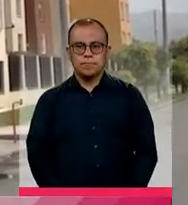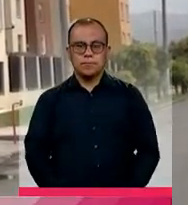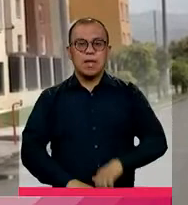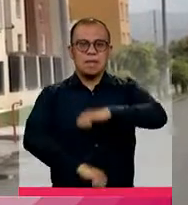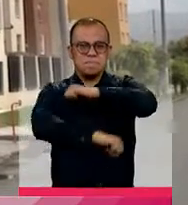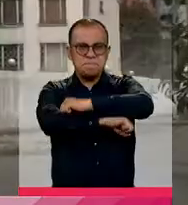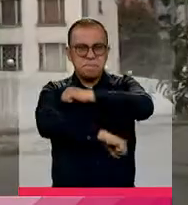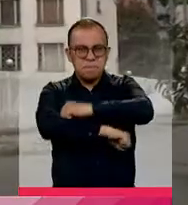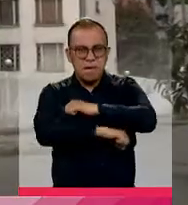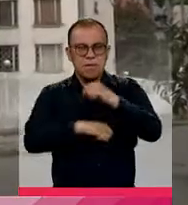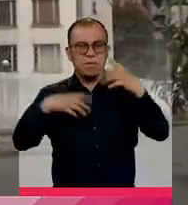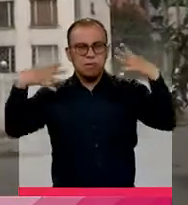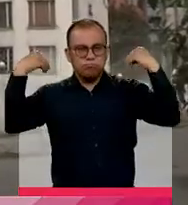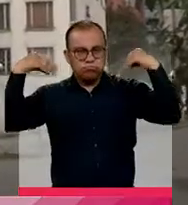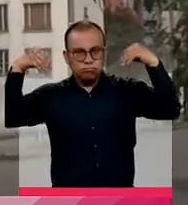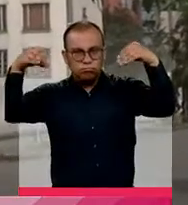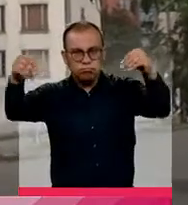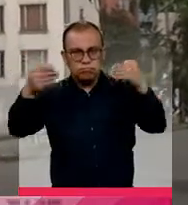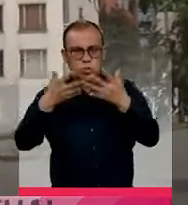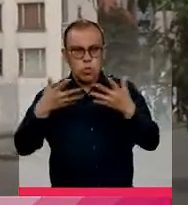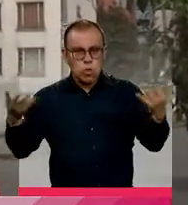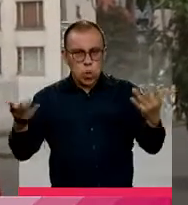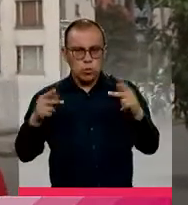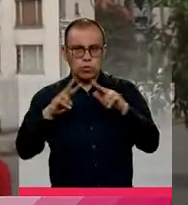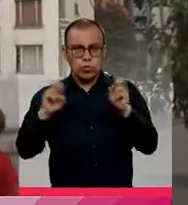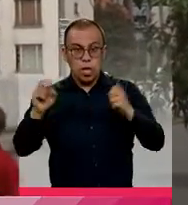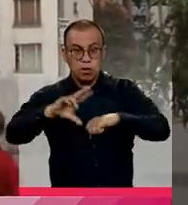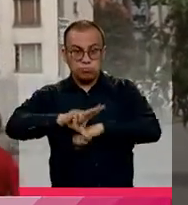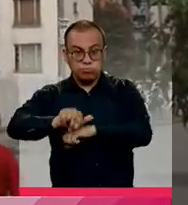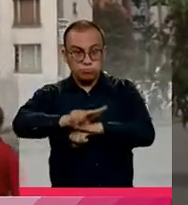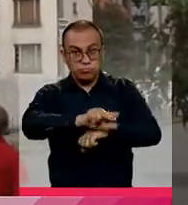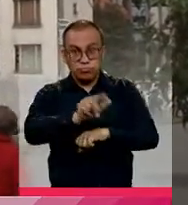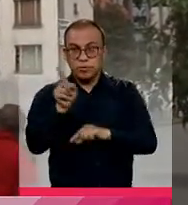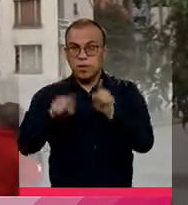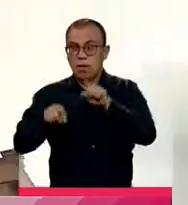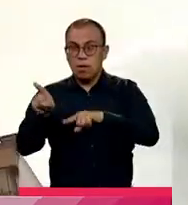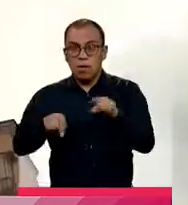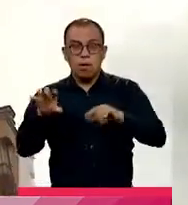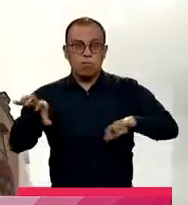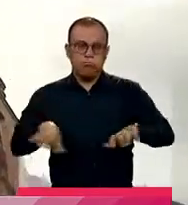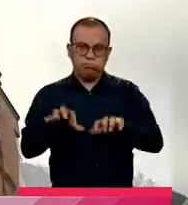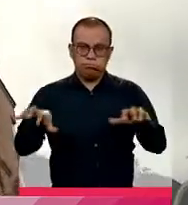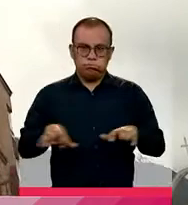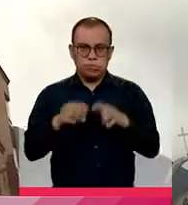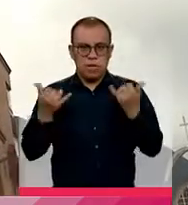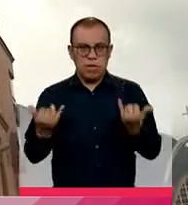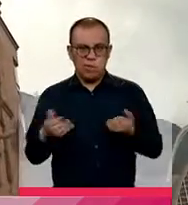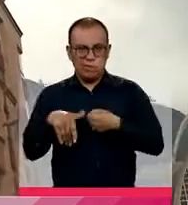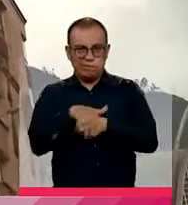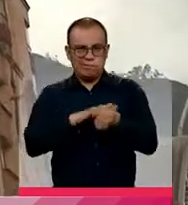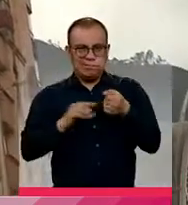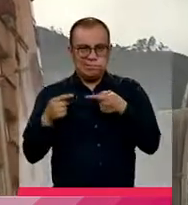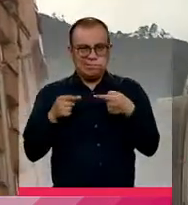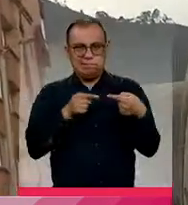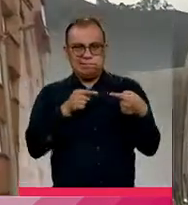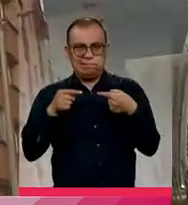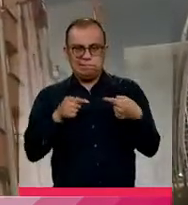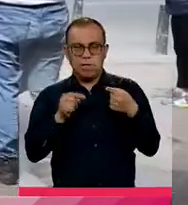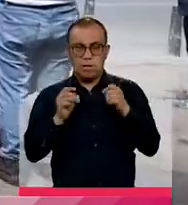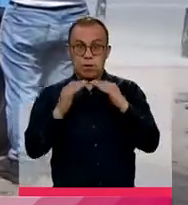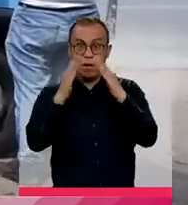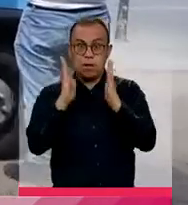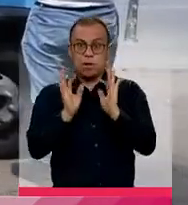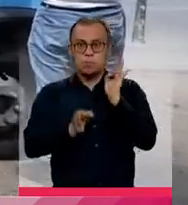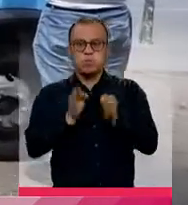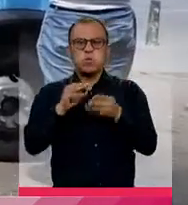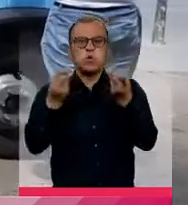luz cortada y equipos de locales comerciales robados han sido algunas de las acciones que han recrudecido los enfrentamientos las casas de justicia